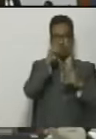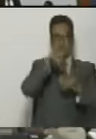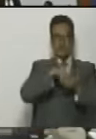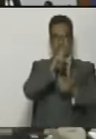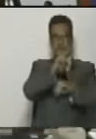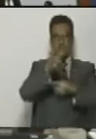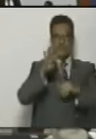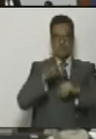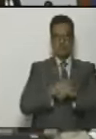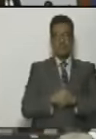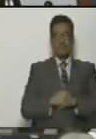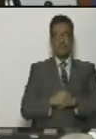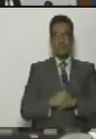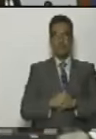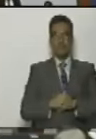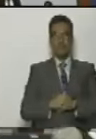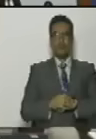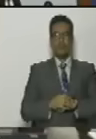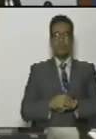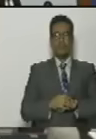1 de febrero de 2024.